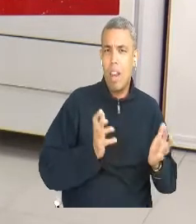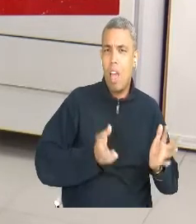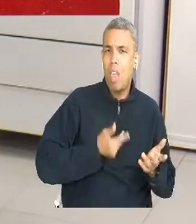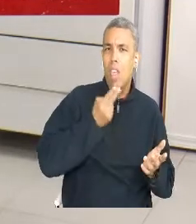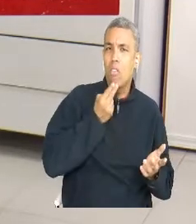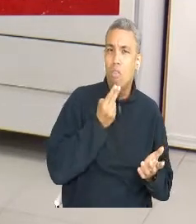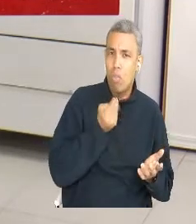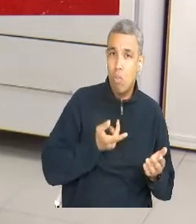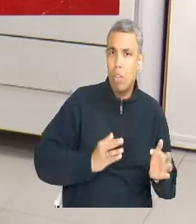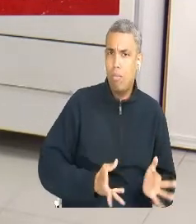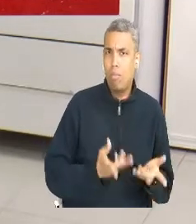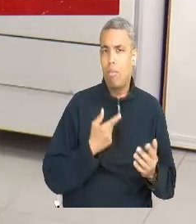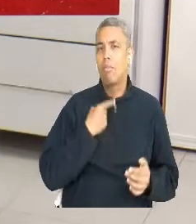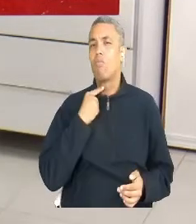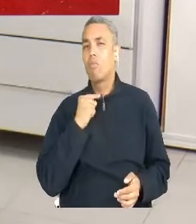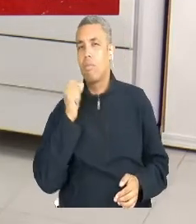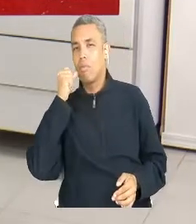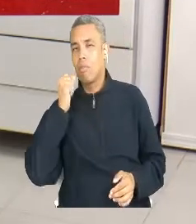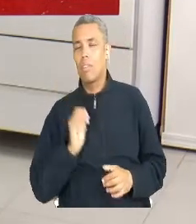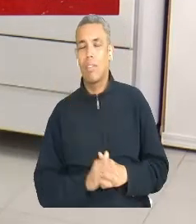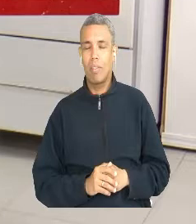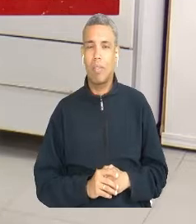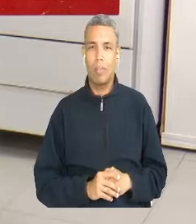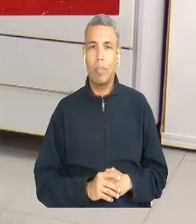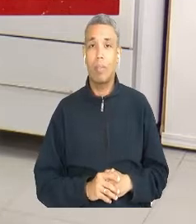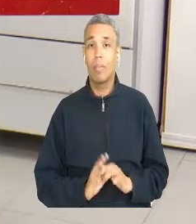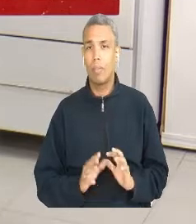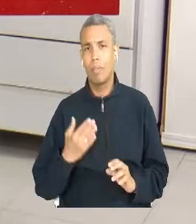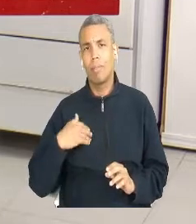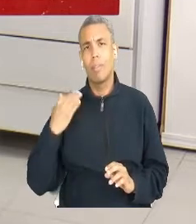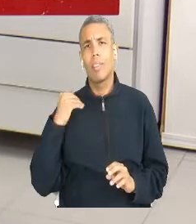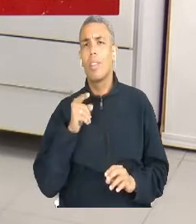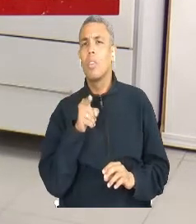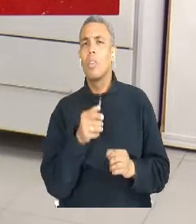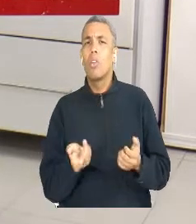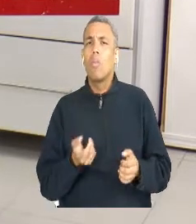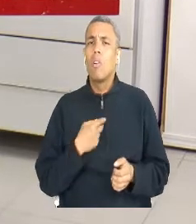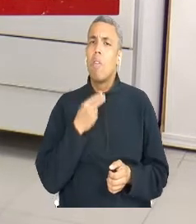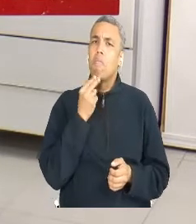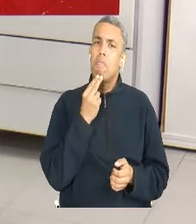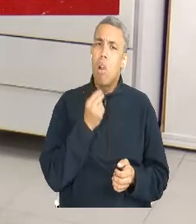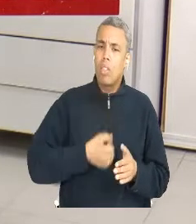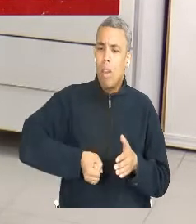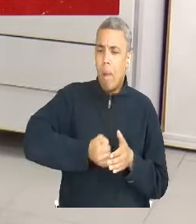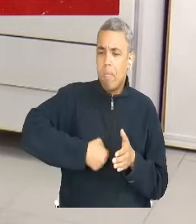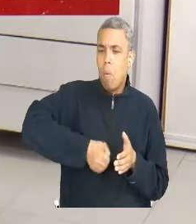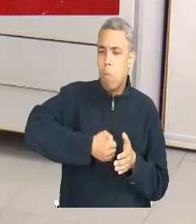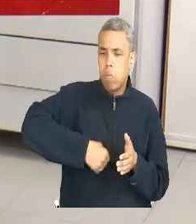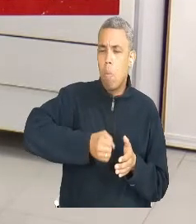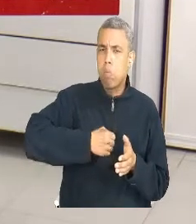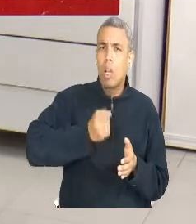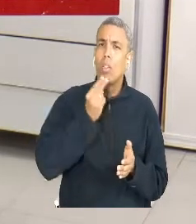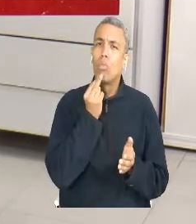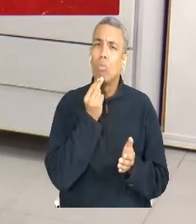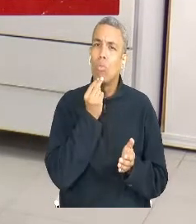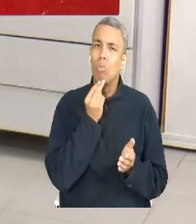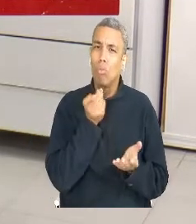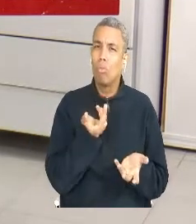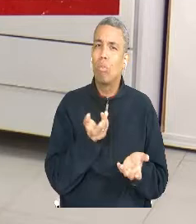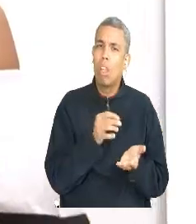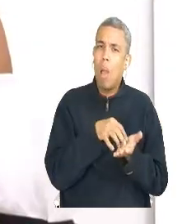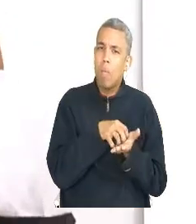cocina. Desde que estamos aquí en A Pedir de Boca, Norita, pero ¿cómo te ha ido con los postres? Porque la vez pasada hablábamos de que lo